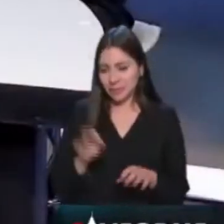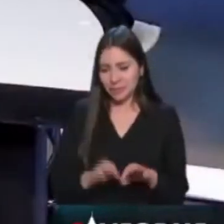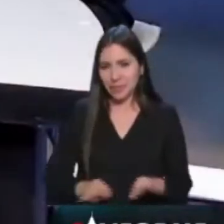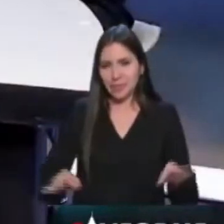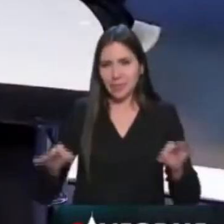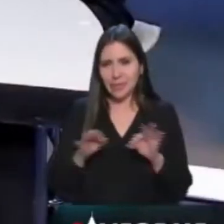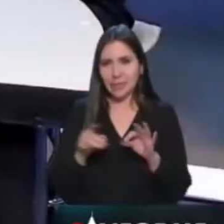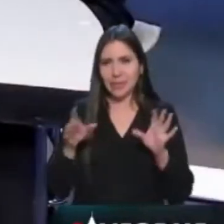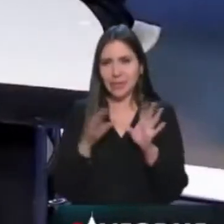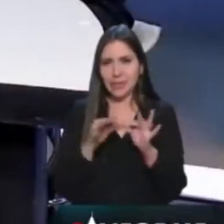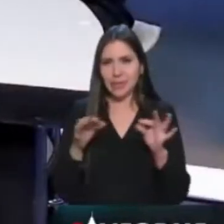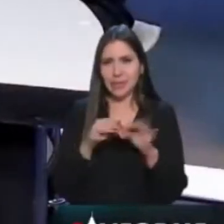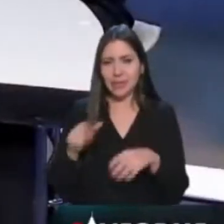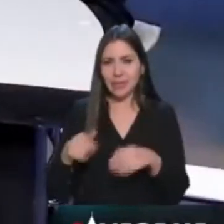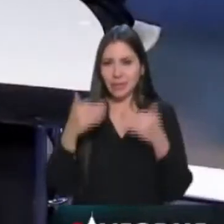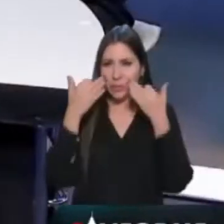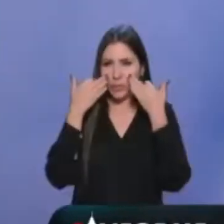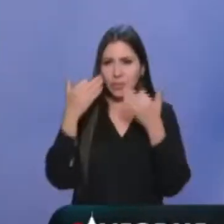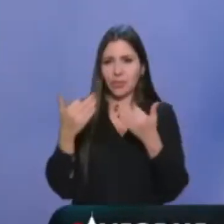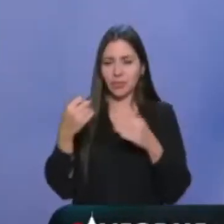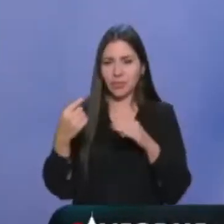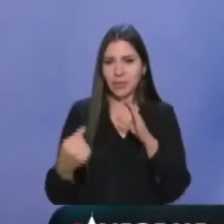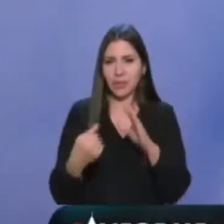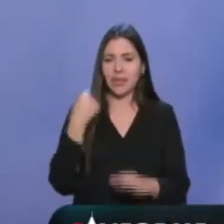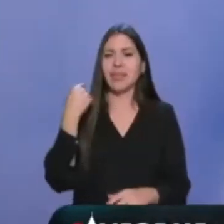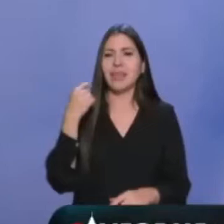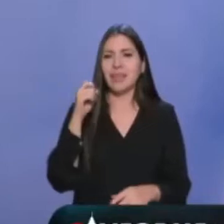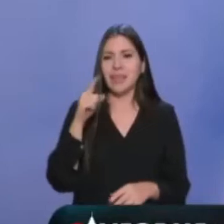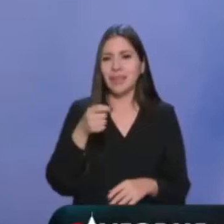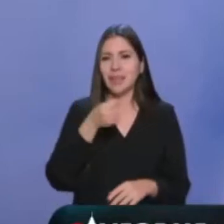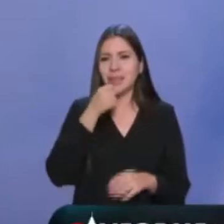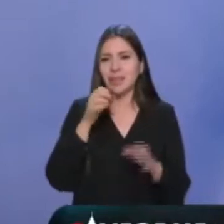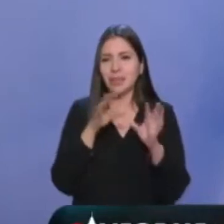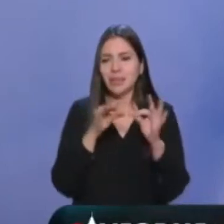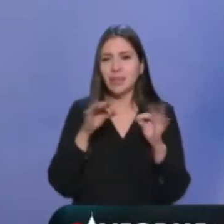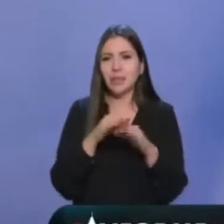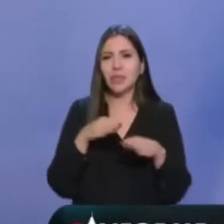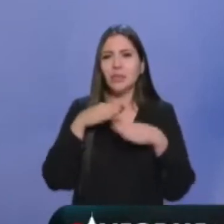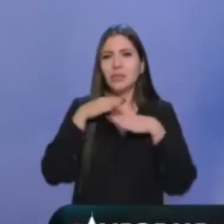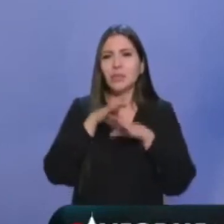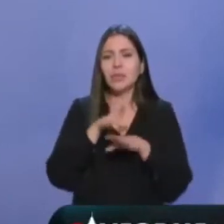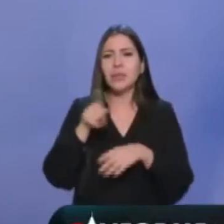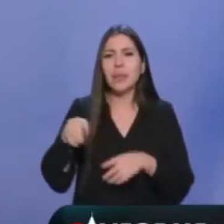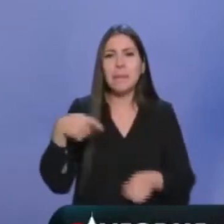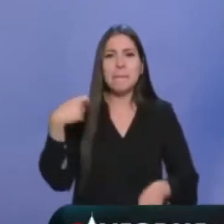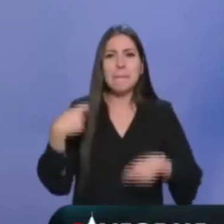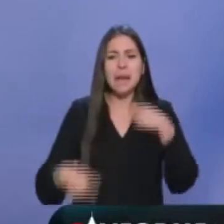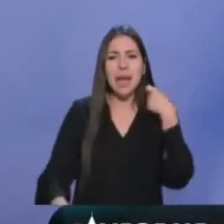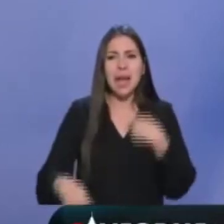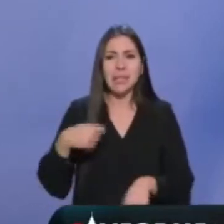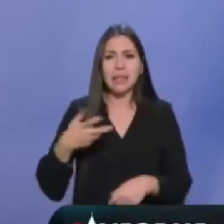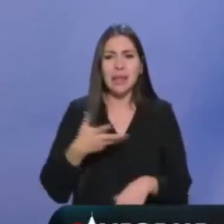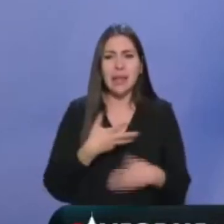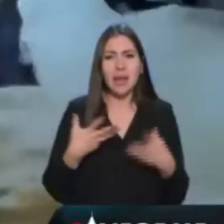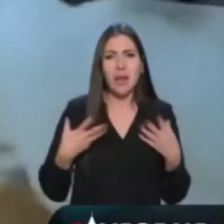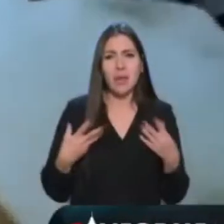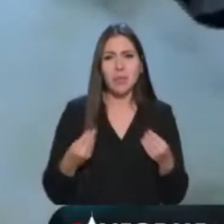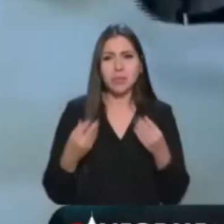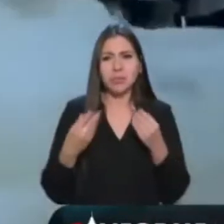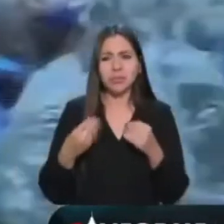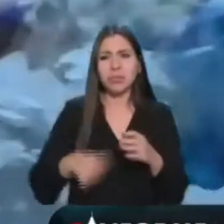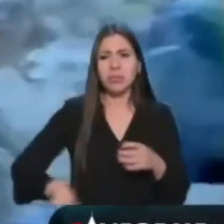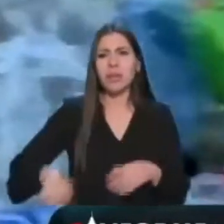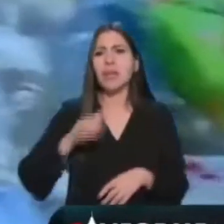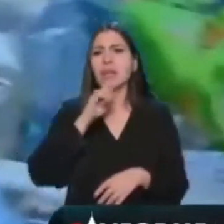lo que nos muestras en este reportaje, Víctor, es el colonialismo del plástico. Es lo mismo que pasa con las